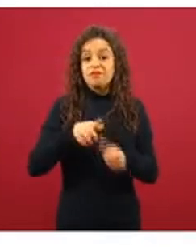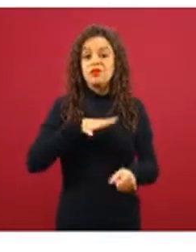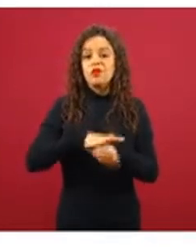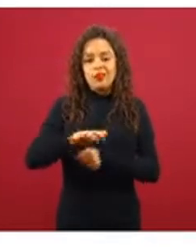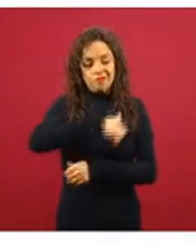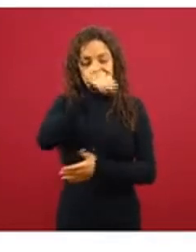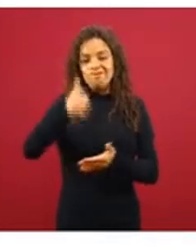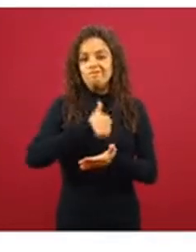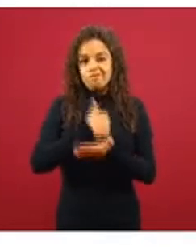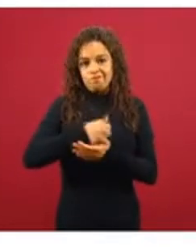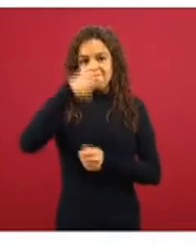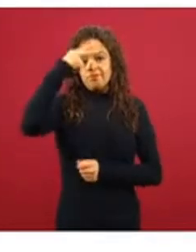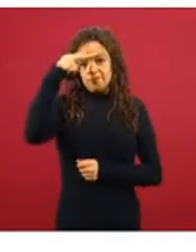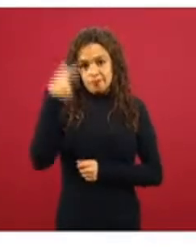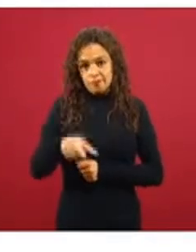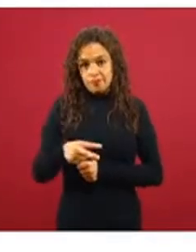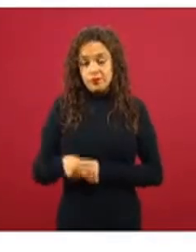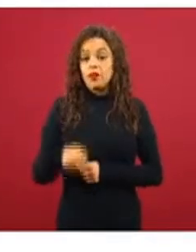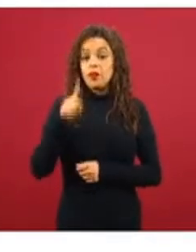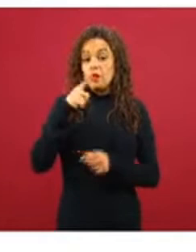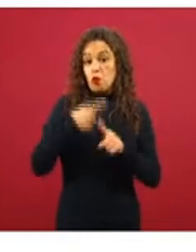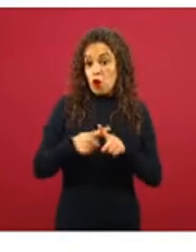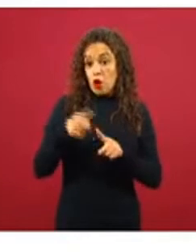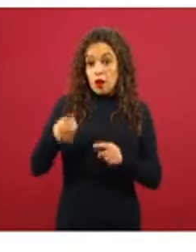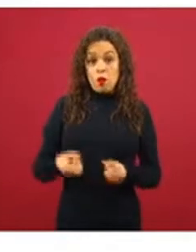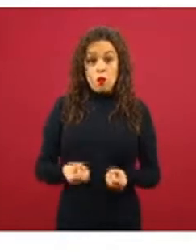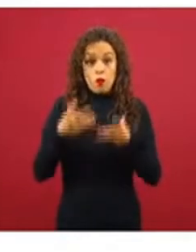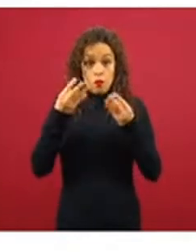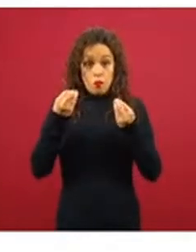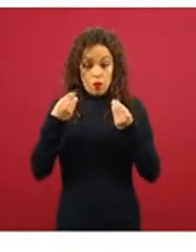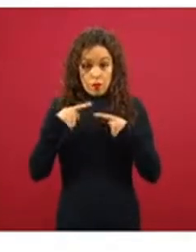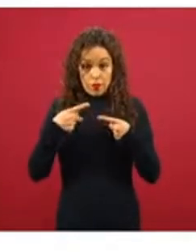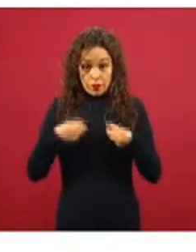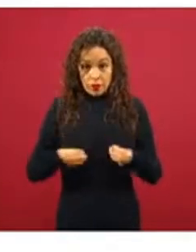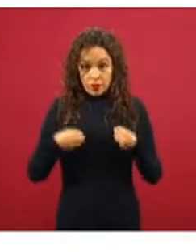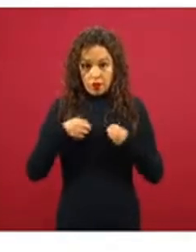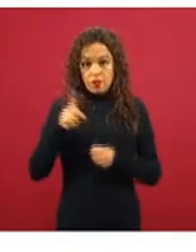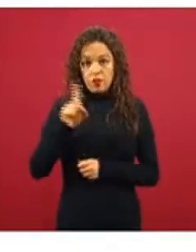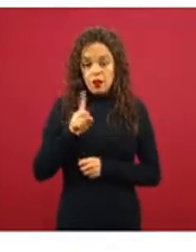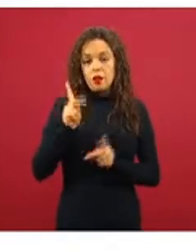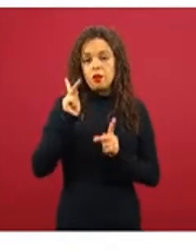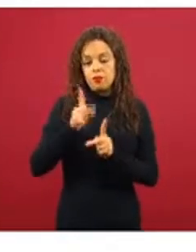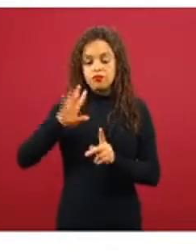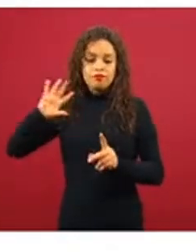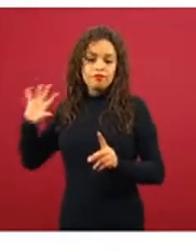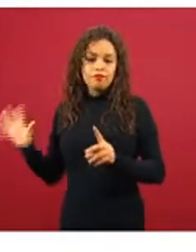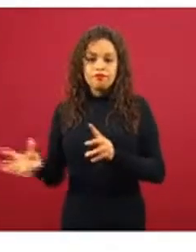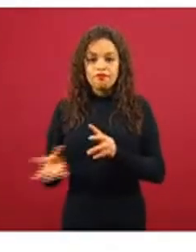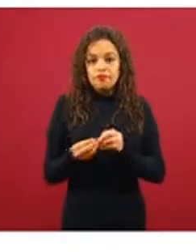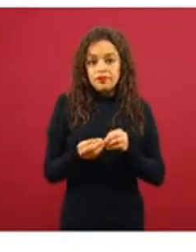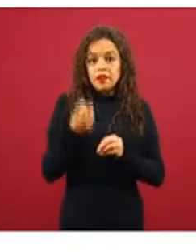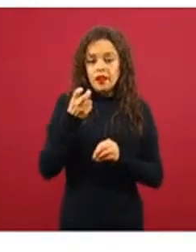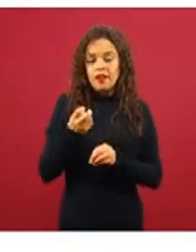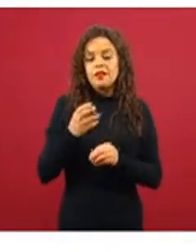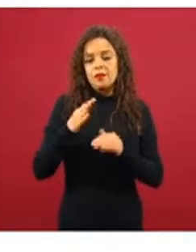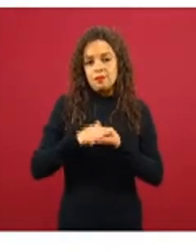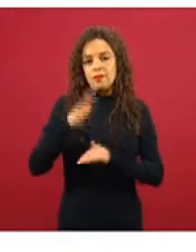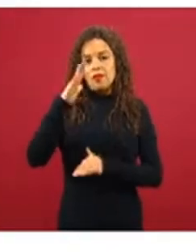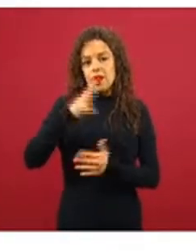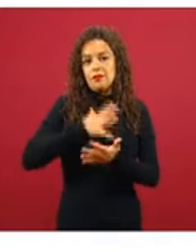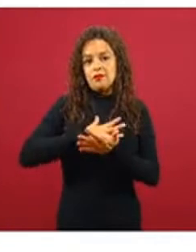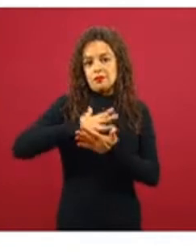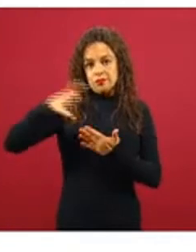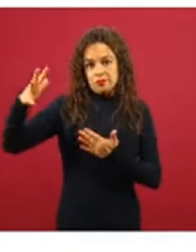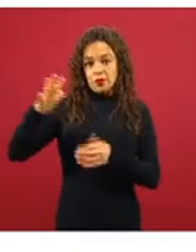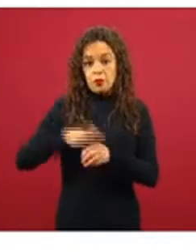no solamente por la población, sino también ahora por la tasa de incidencia acumulada, es la que tiene la mayor, recordando que la incidencia